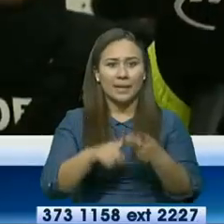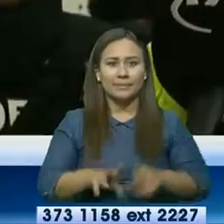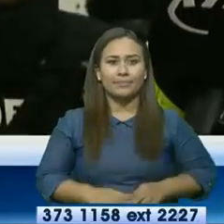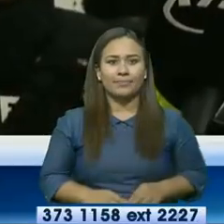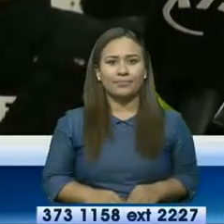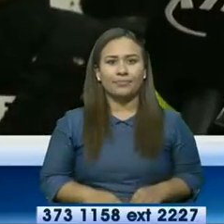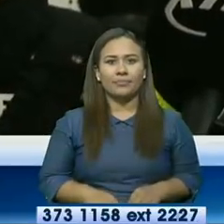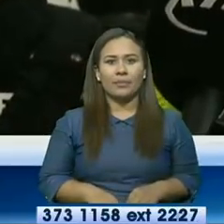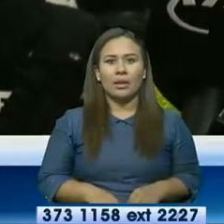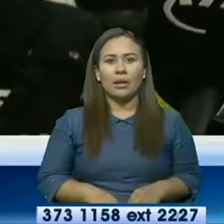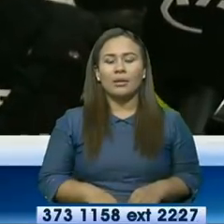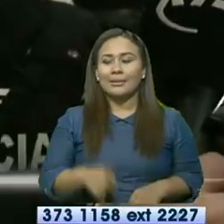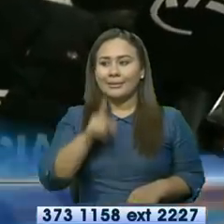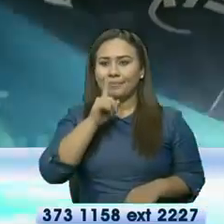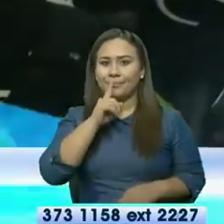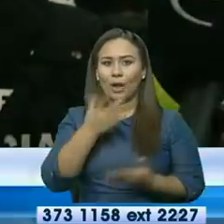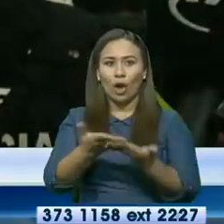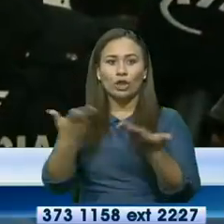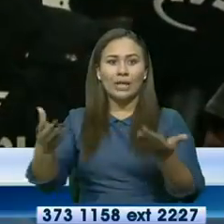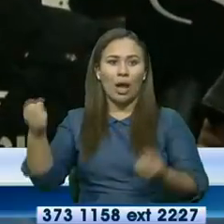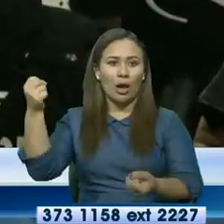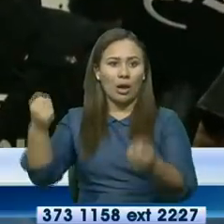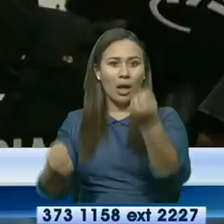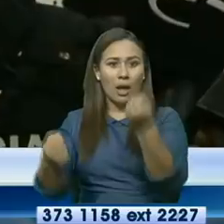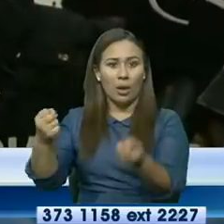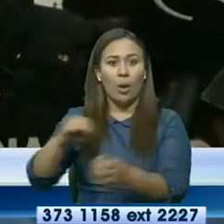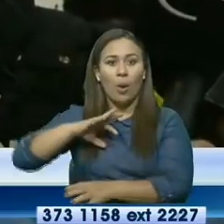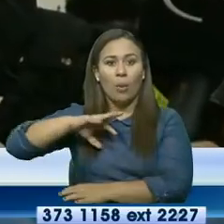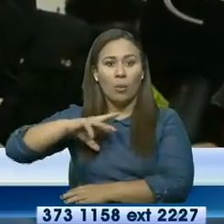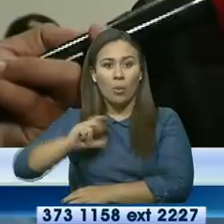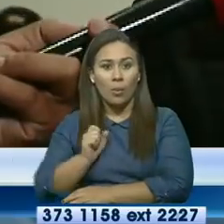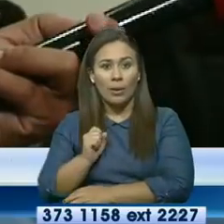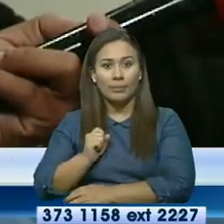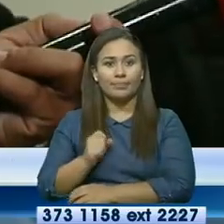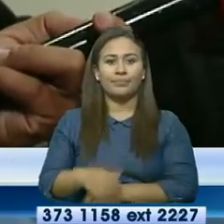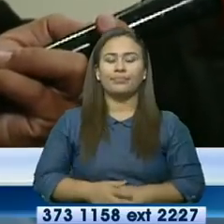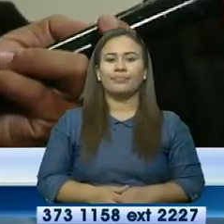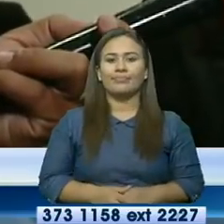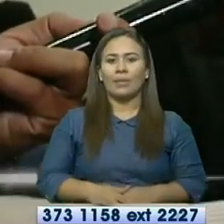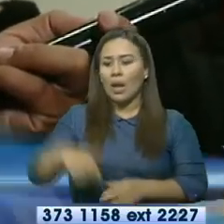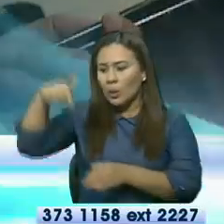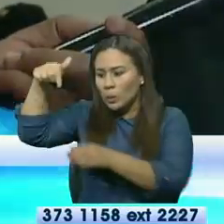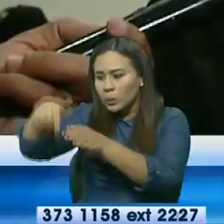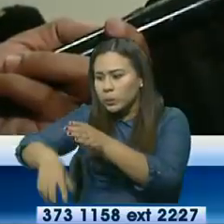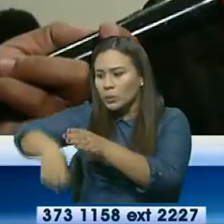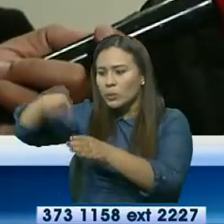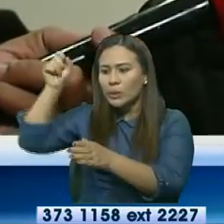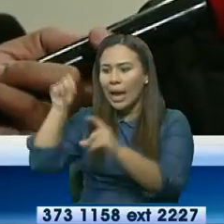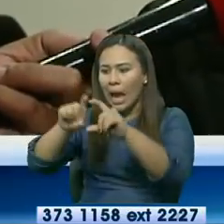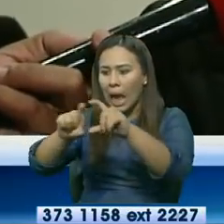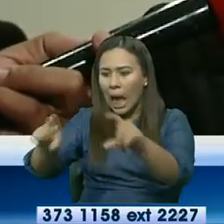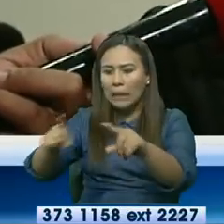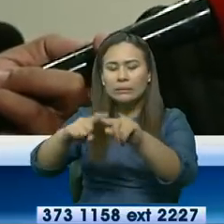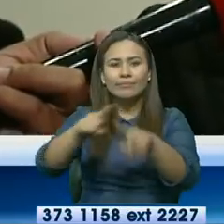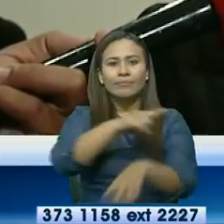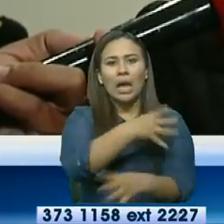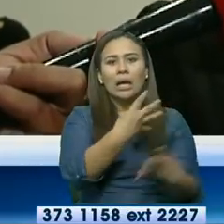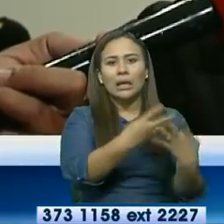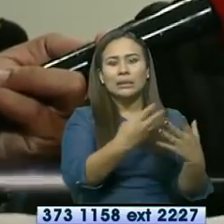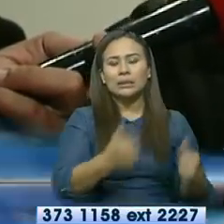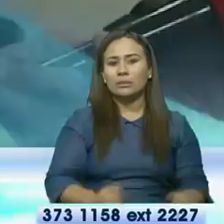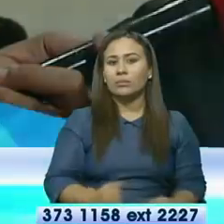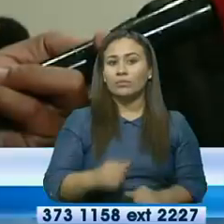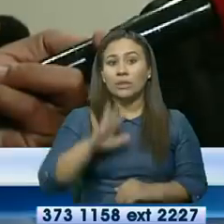y también el robo de vehículos con un control universal y cometen delitos que tienen una pena privativa de libertad más allá de cinco años